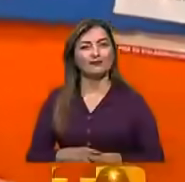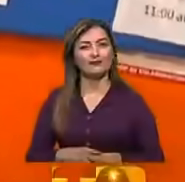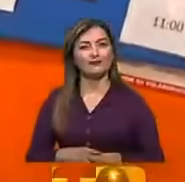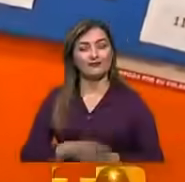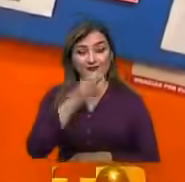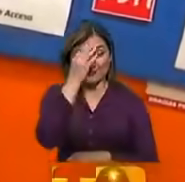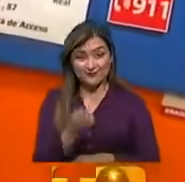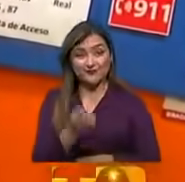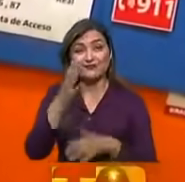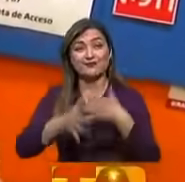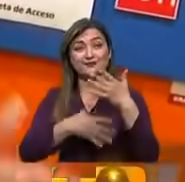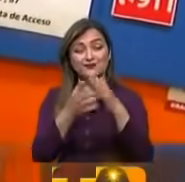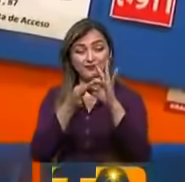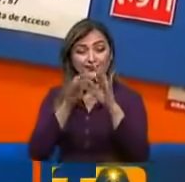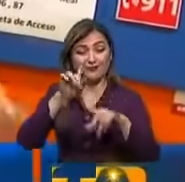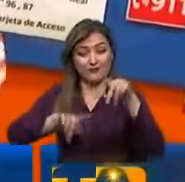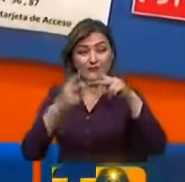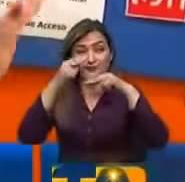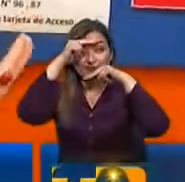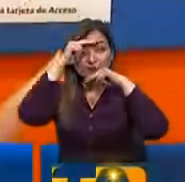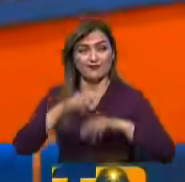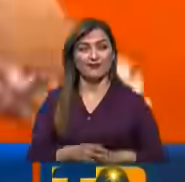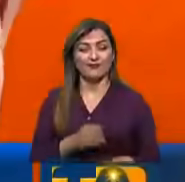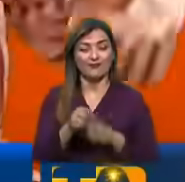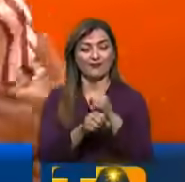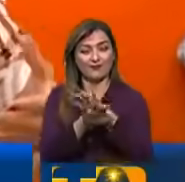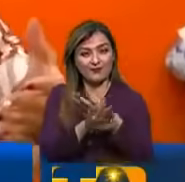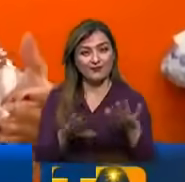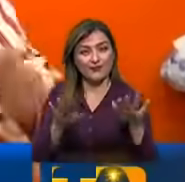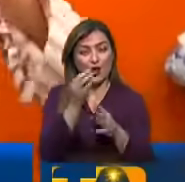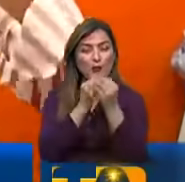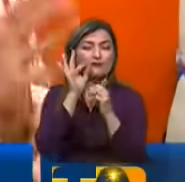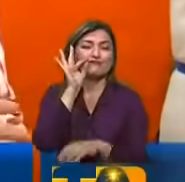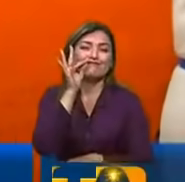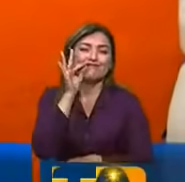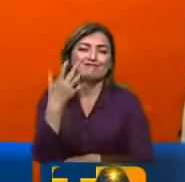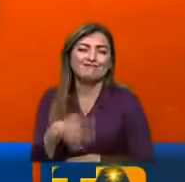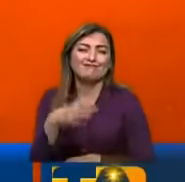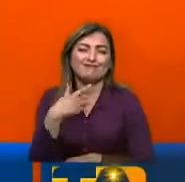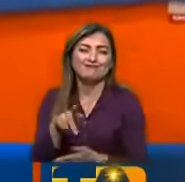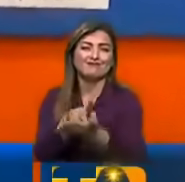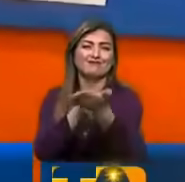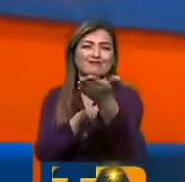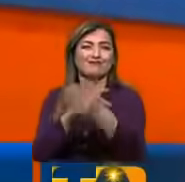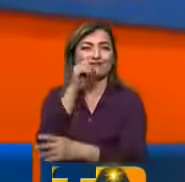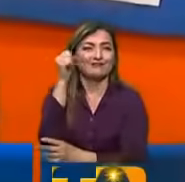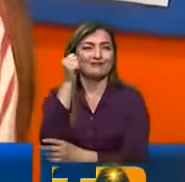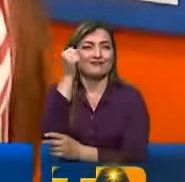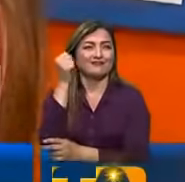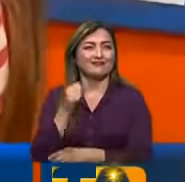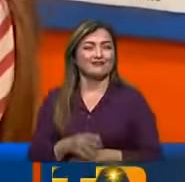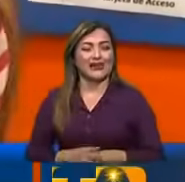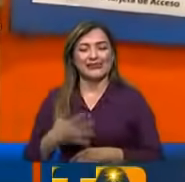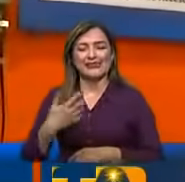Muy buenos días, compañeros en estudio y amigos televidentes. Cerramos el año, pero comiendo delicioso con nuestras tradiciones, los famosos